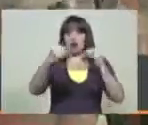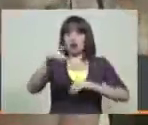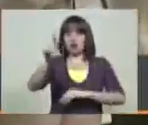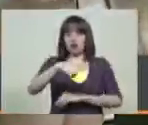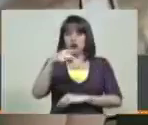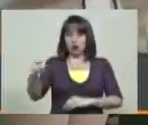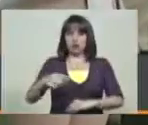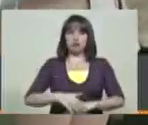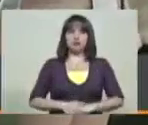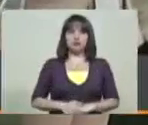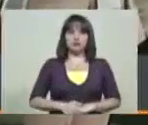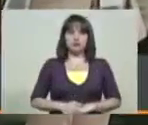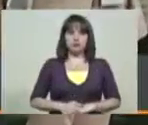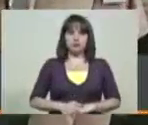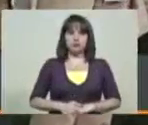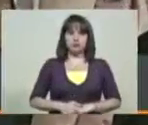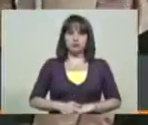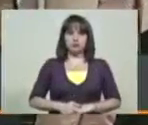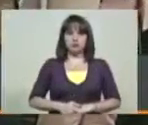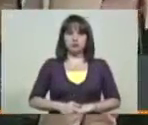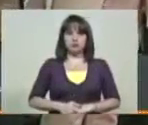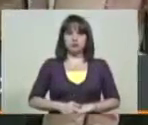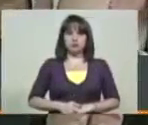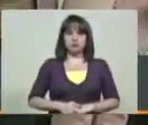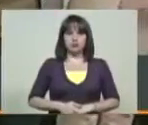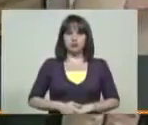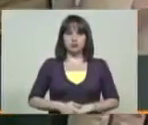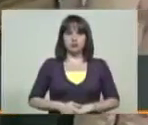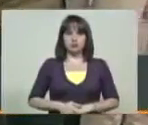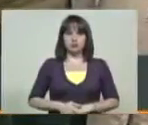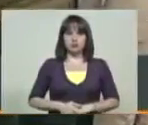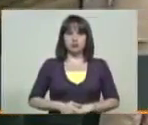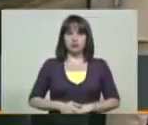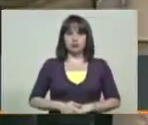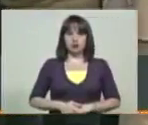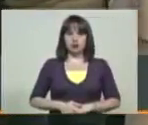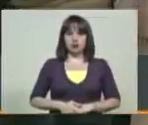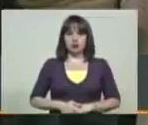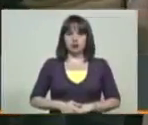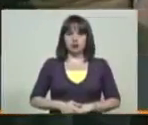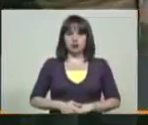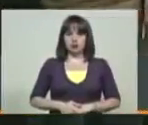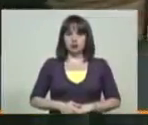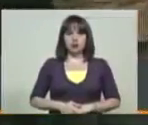este pleno se manifieste en el sentido de aprobar la propuesta presentada